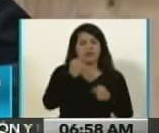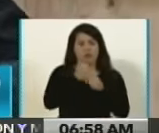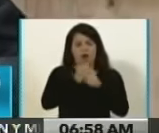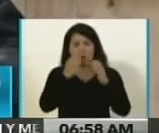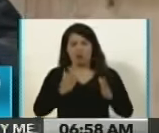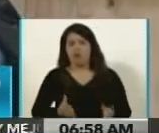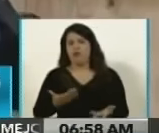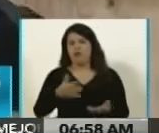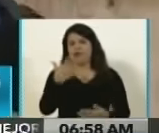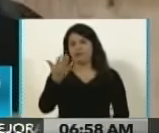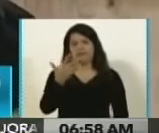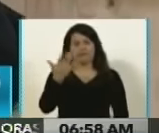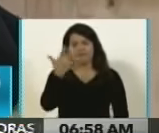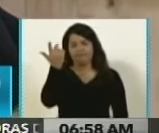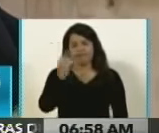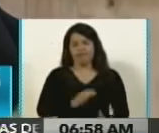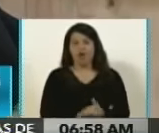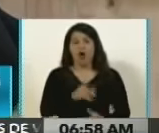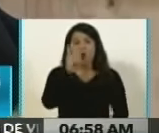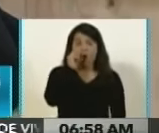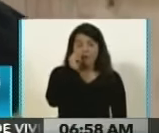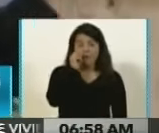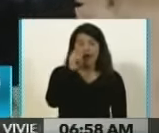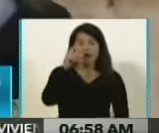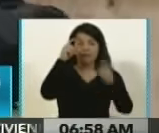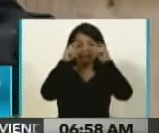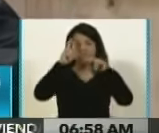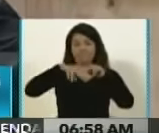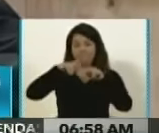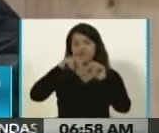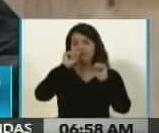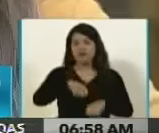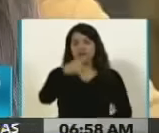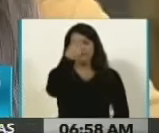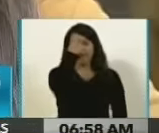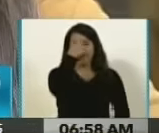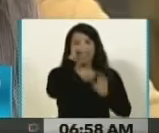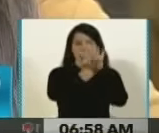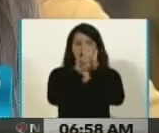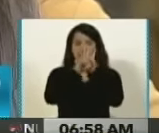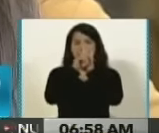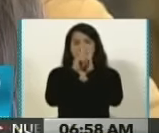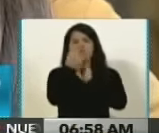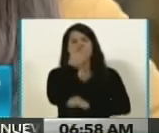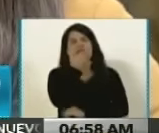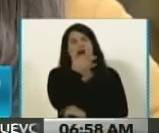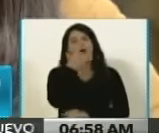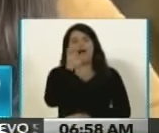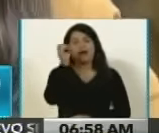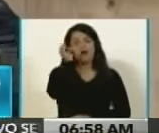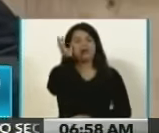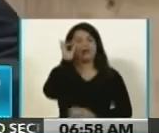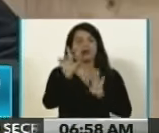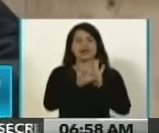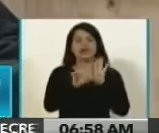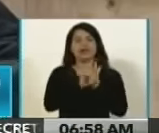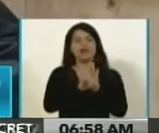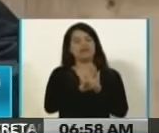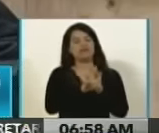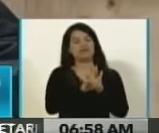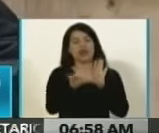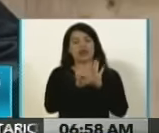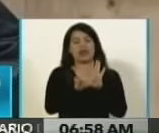¿no? Betancourt entonces apela a la ley sobre vagos y maleantes. Es una ley de